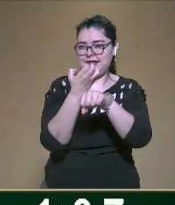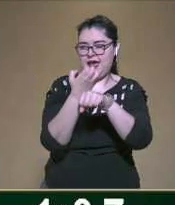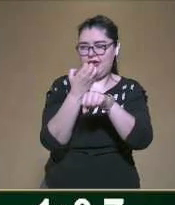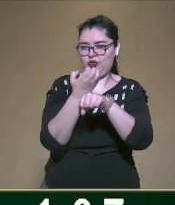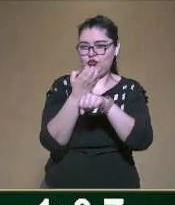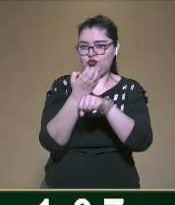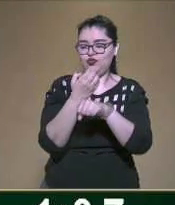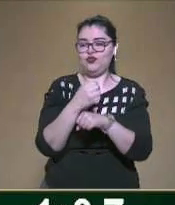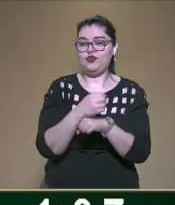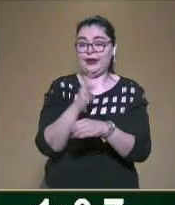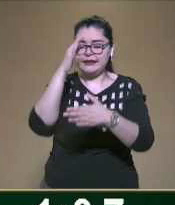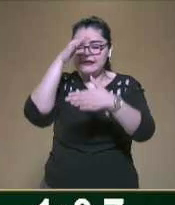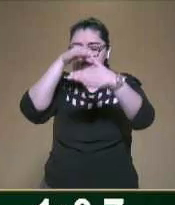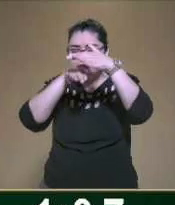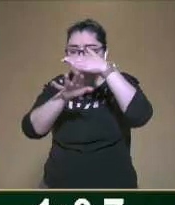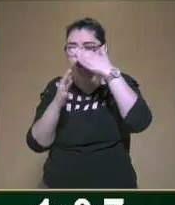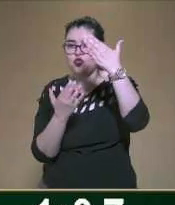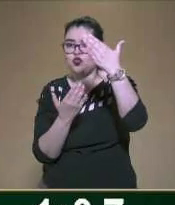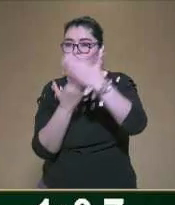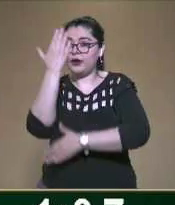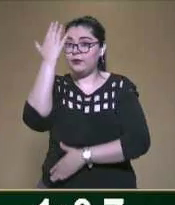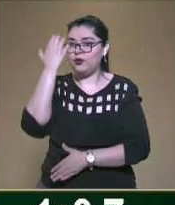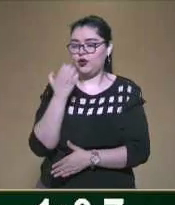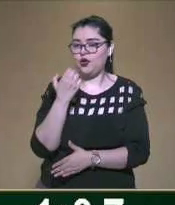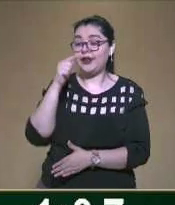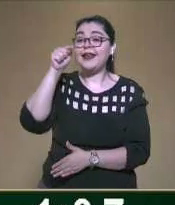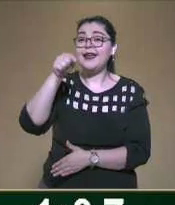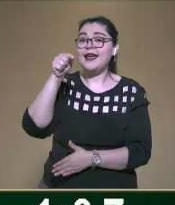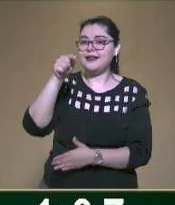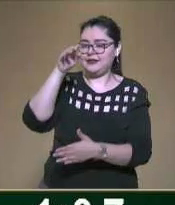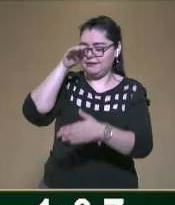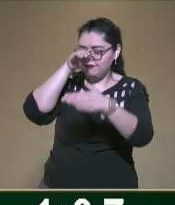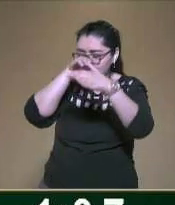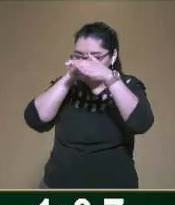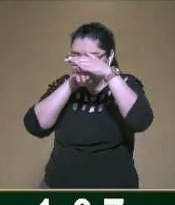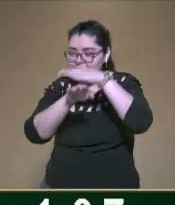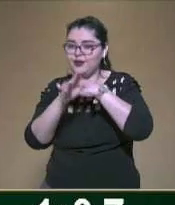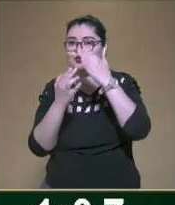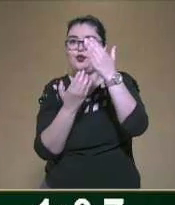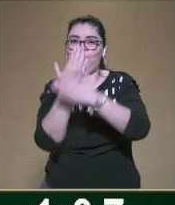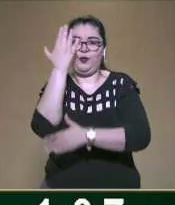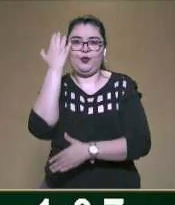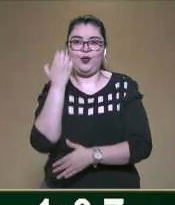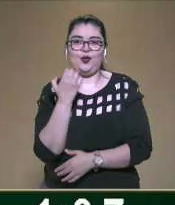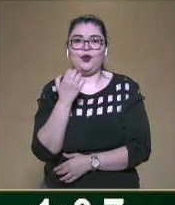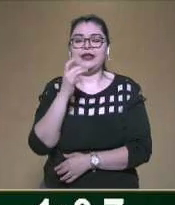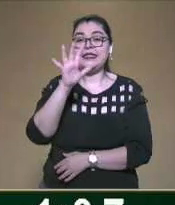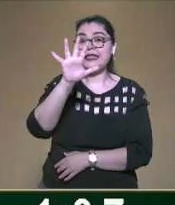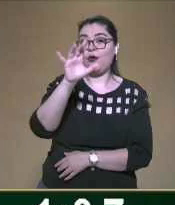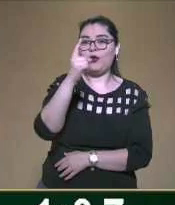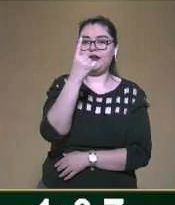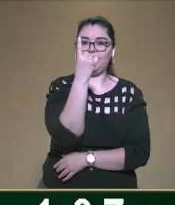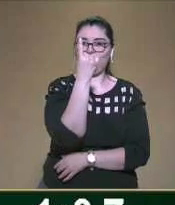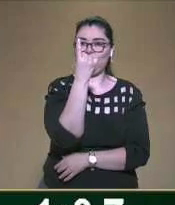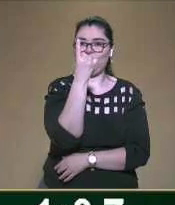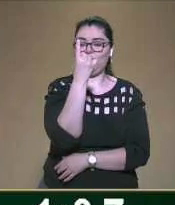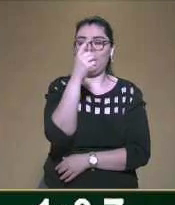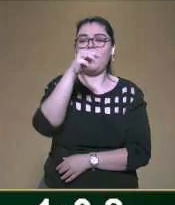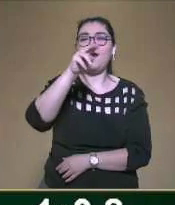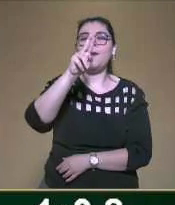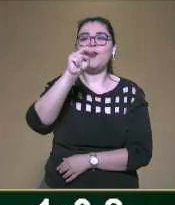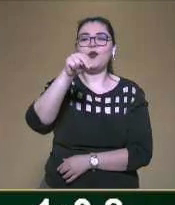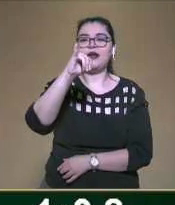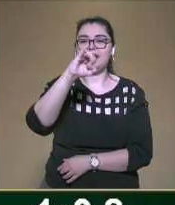entidad o estado. Y dentro del estado hay 51 municipios. Aquí aparece la imagen.